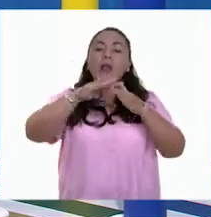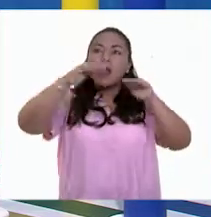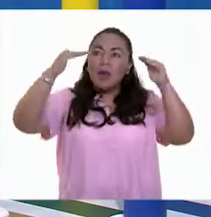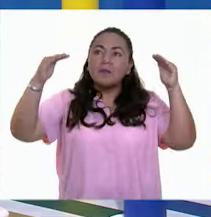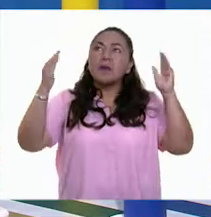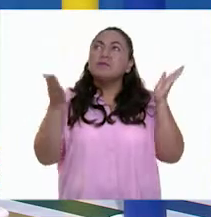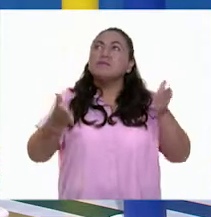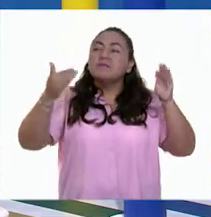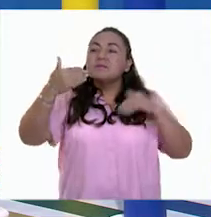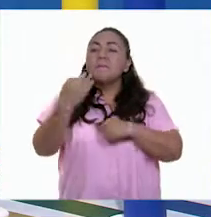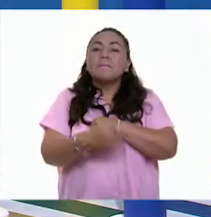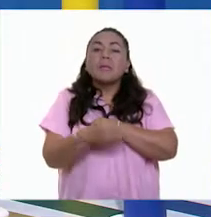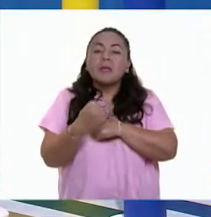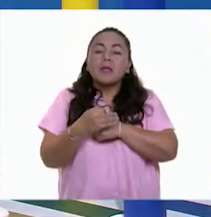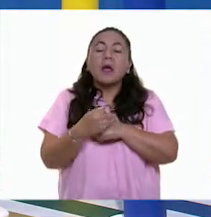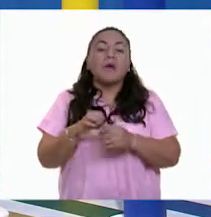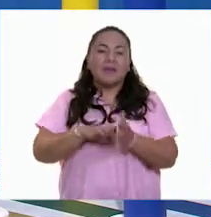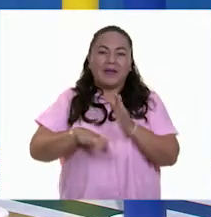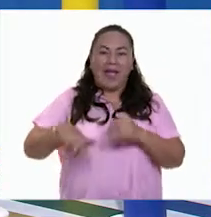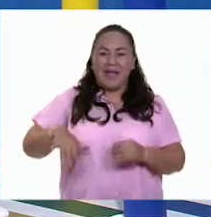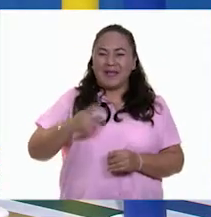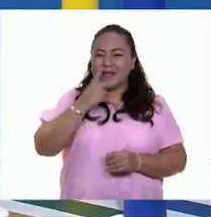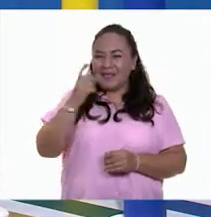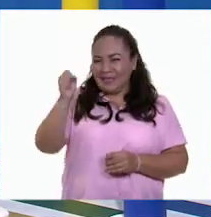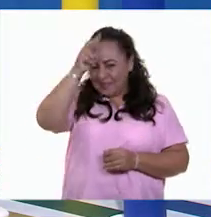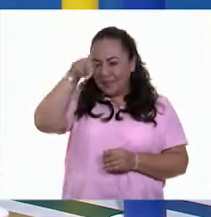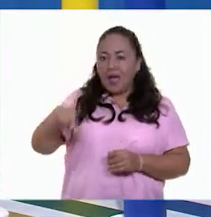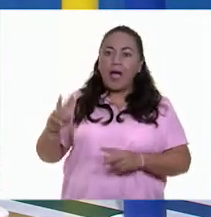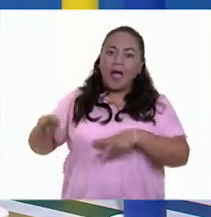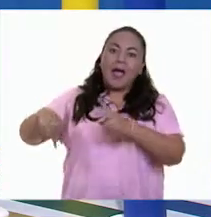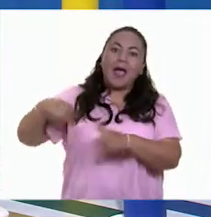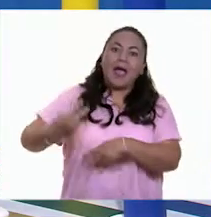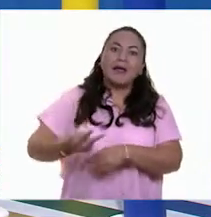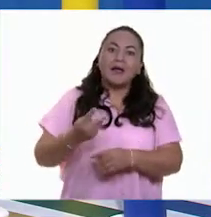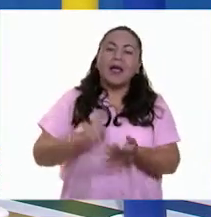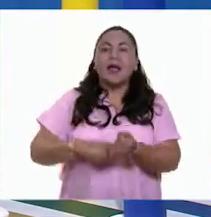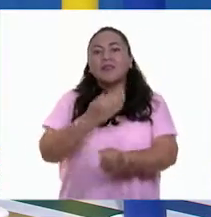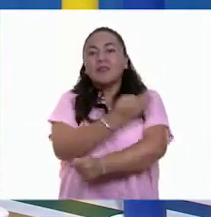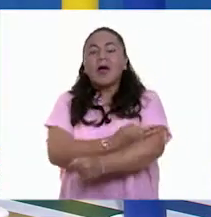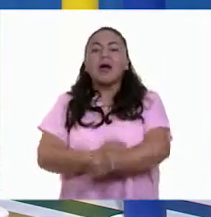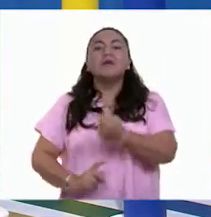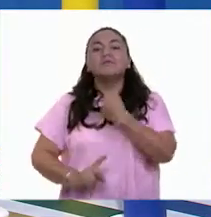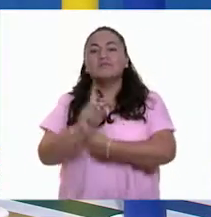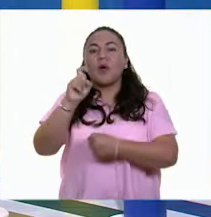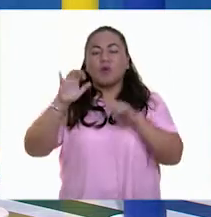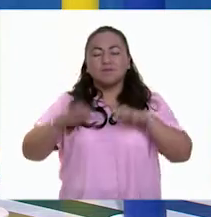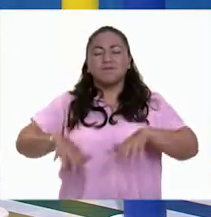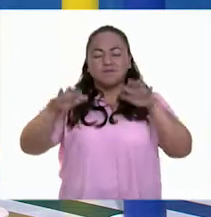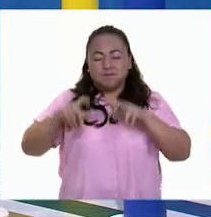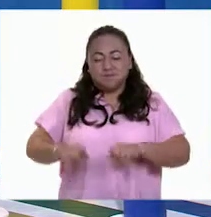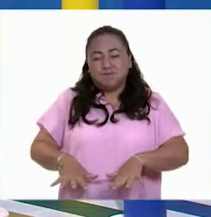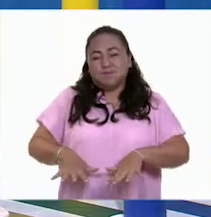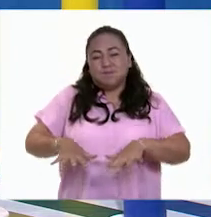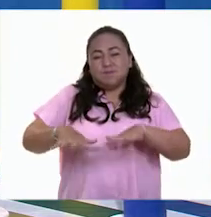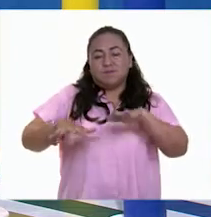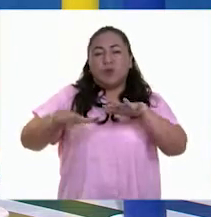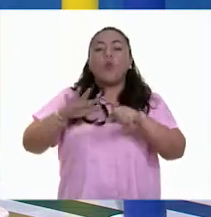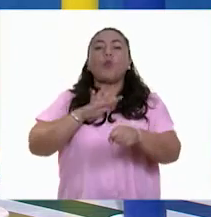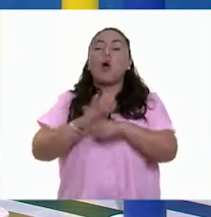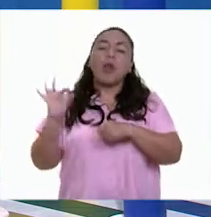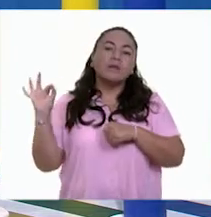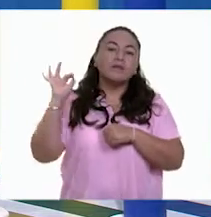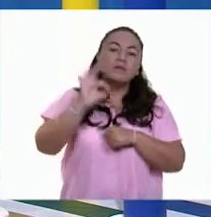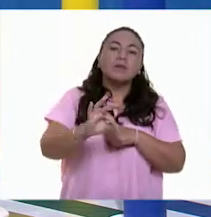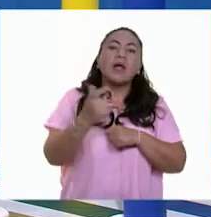vivió Raulito hace un momento, cuando tardó mucho en su traslado debido a las inundaciones, ¿cuáles serían las